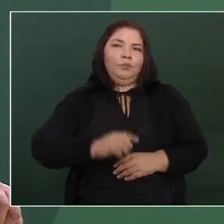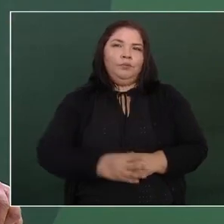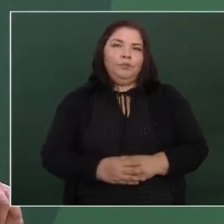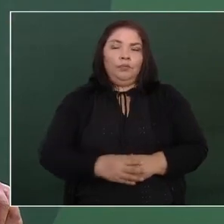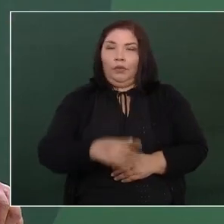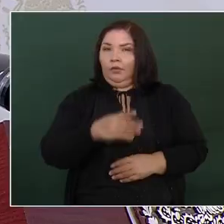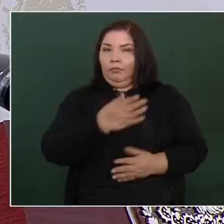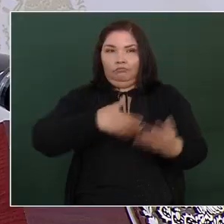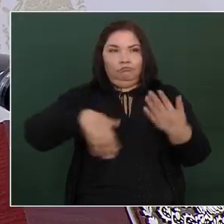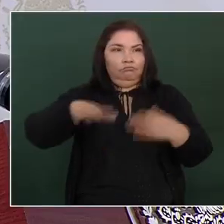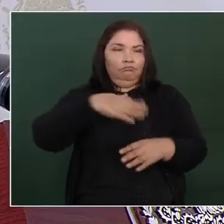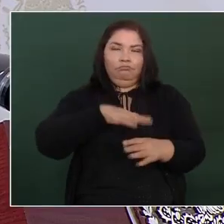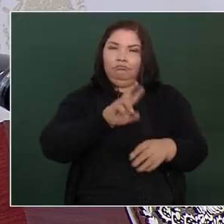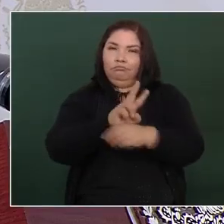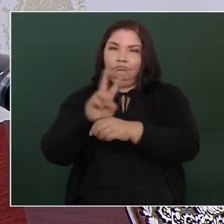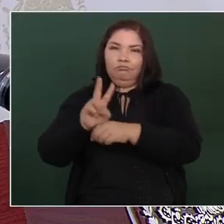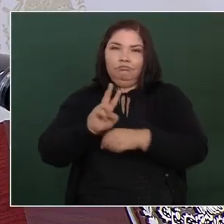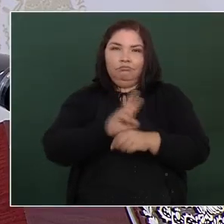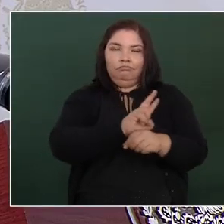a todos.